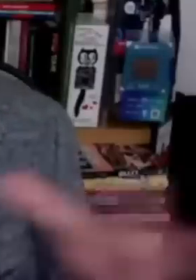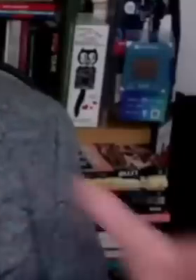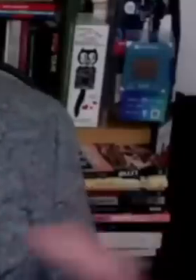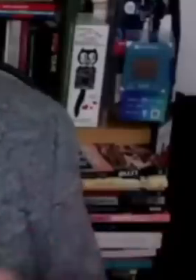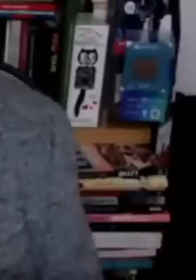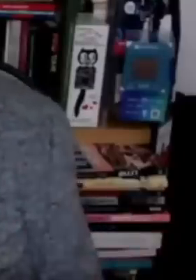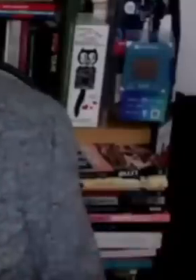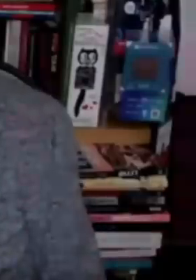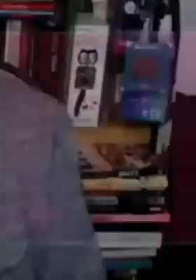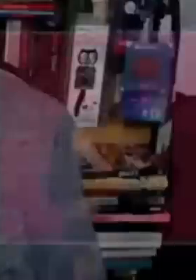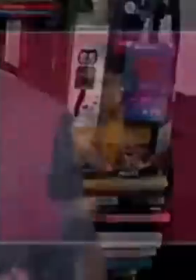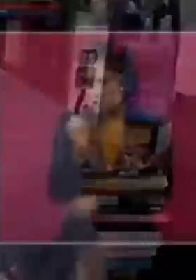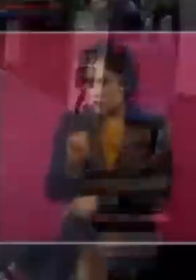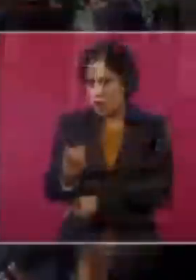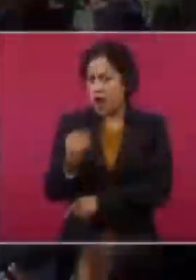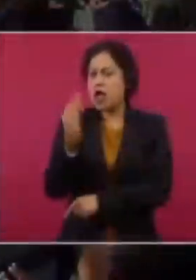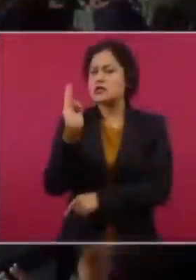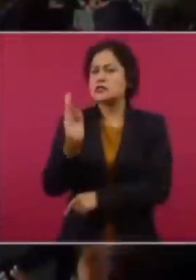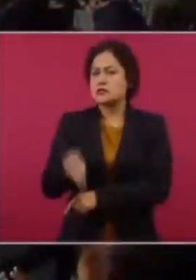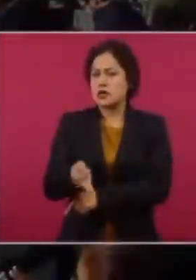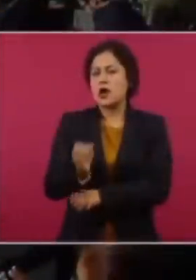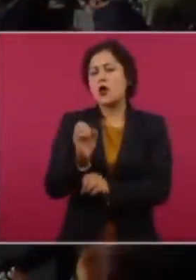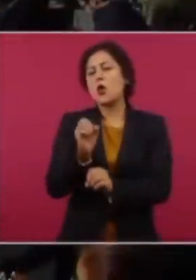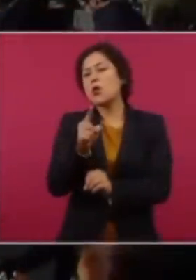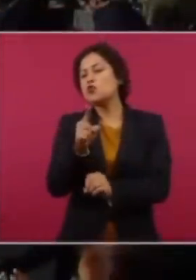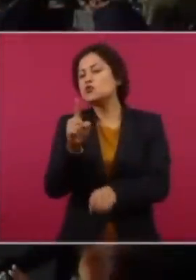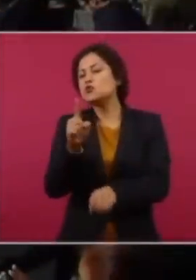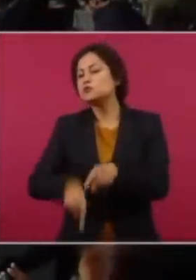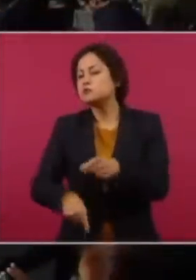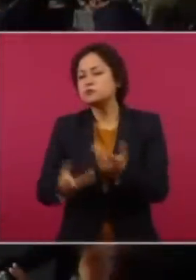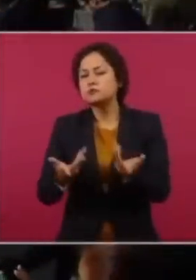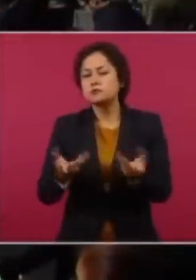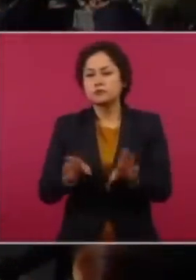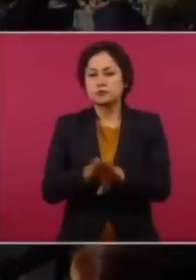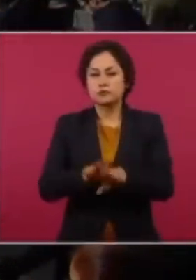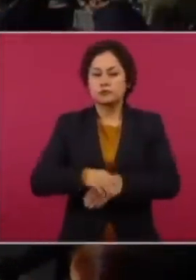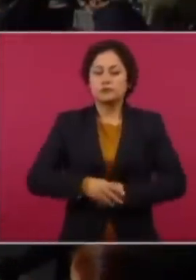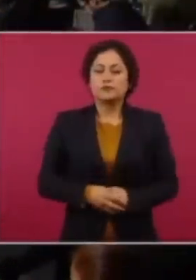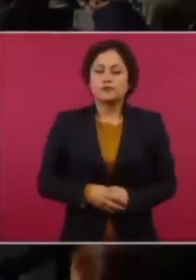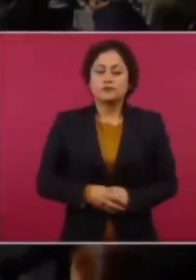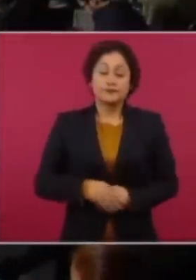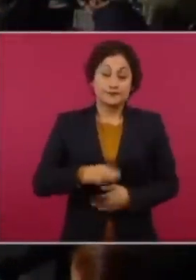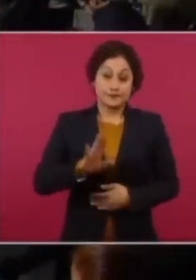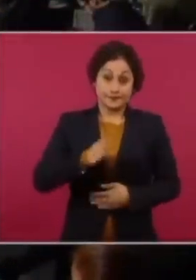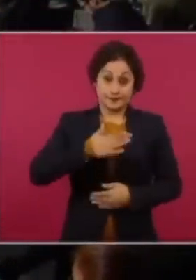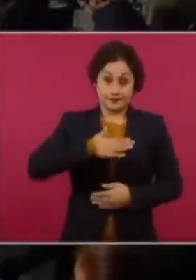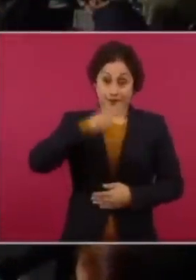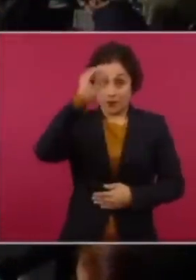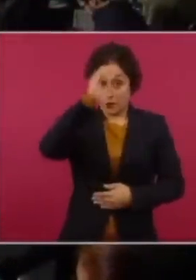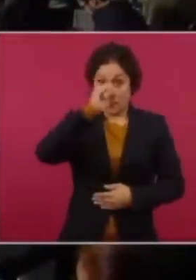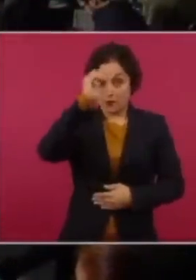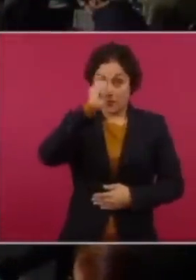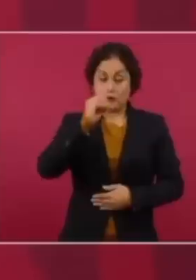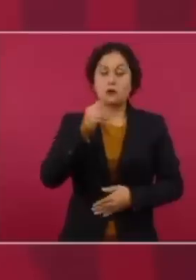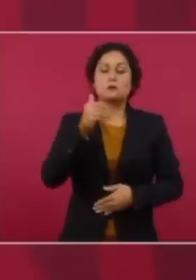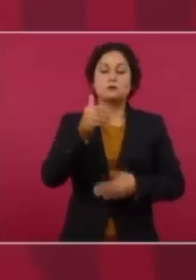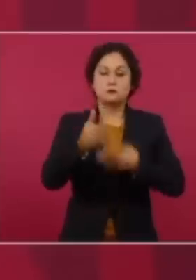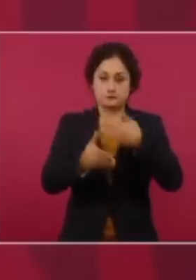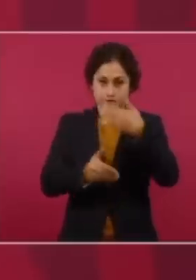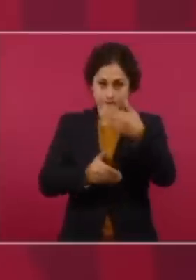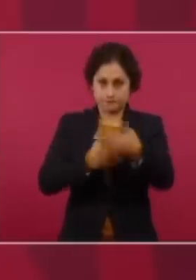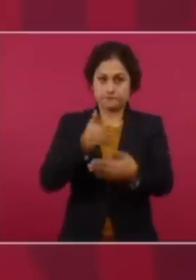de su aprobación en el senado aunque ya se le considera un mero trámite de acuerdo con la invitación